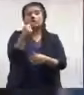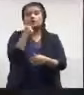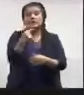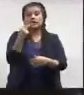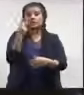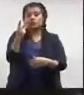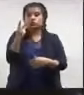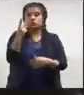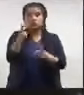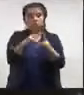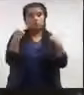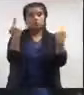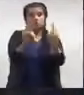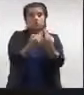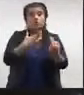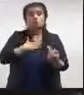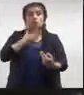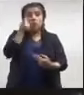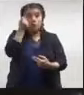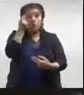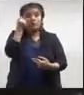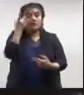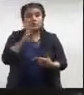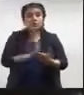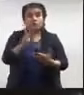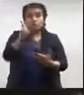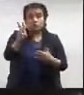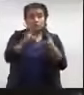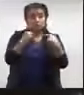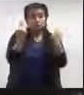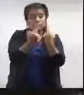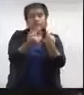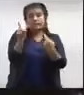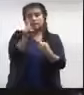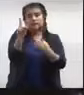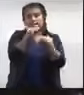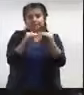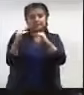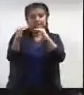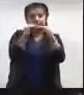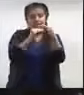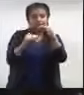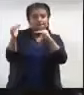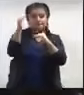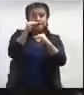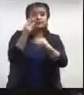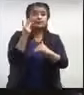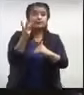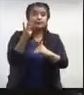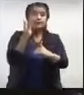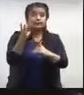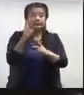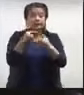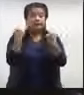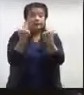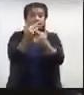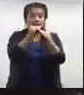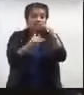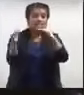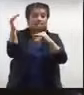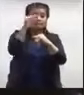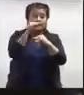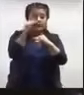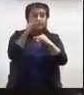sesiones. Y a mi entender, dos sesiones no es más de dos, sino que tres sesiones es más de dos, cuatro es más de